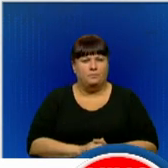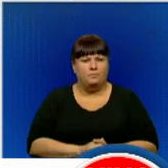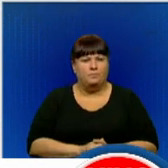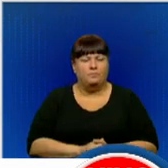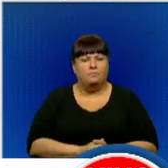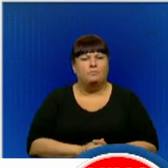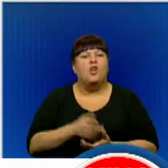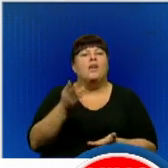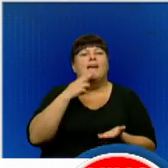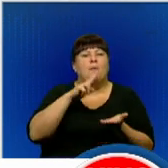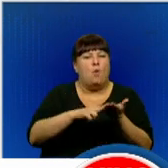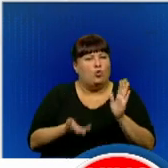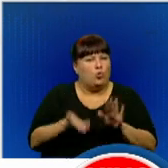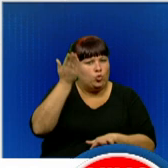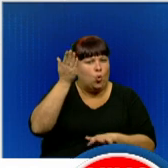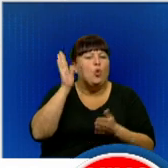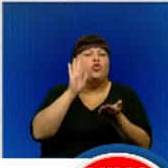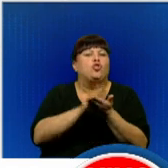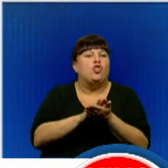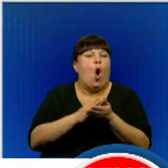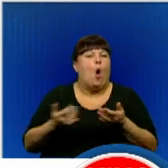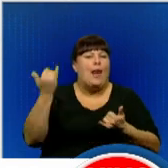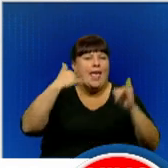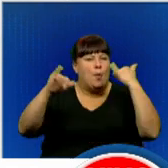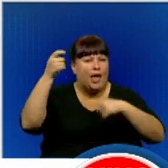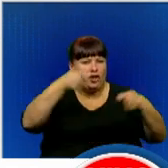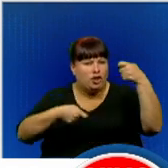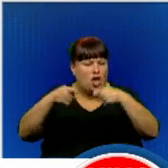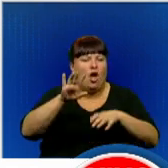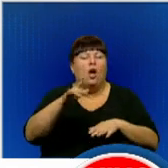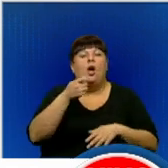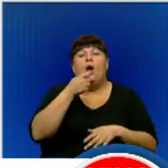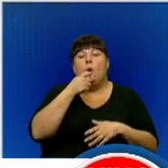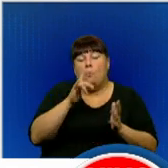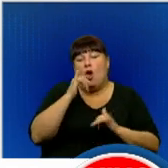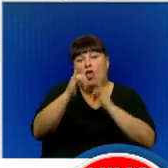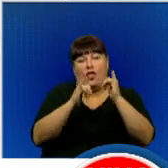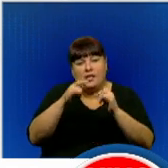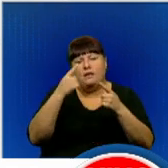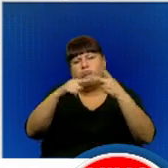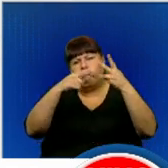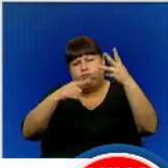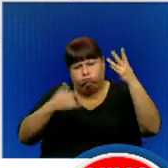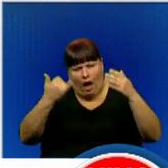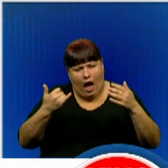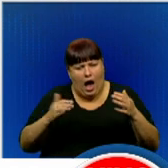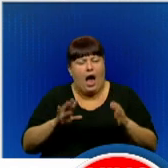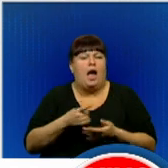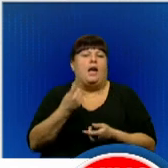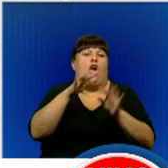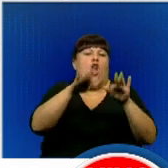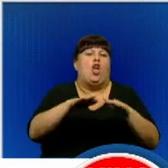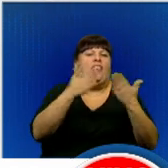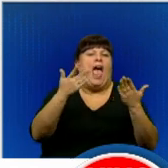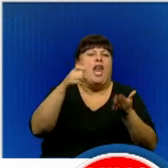suba de impuestos vinculada a las inversiones podría citar infinidad de cosas una nota del